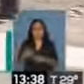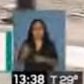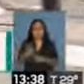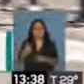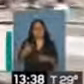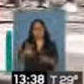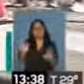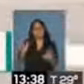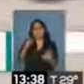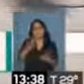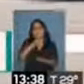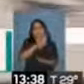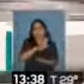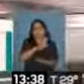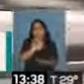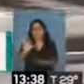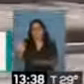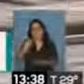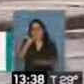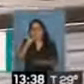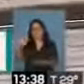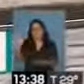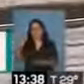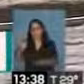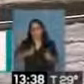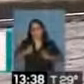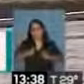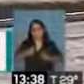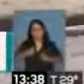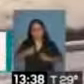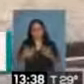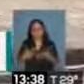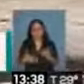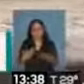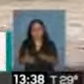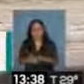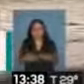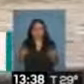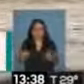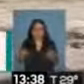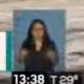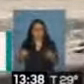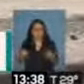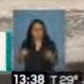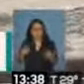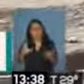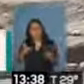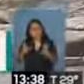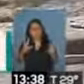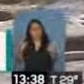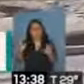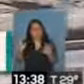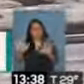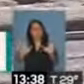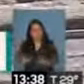de albergar a 300 o 400 atletas y bueno y todo eso lleva una gran logística y una